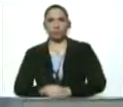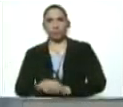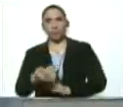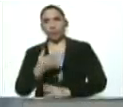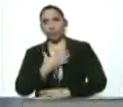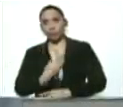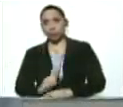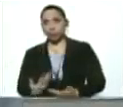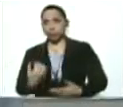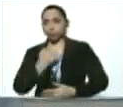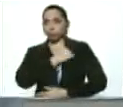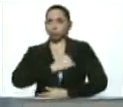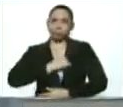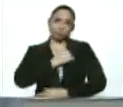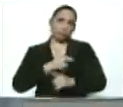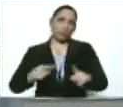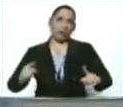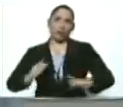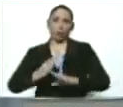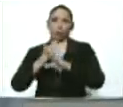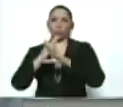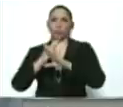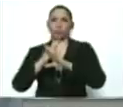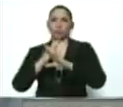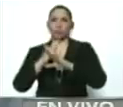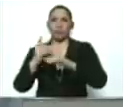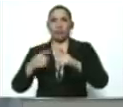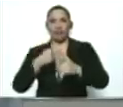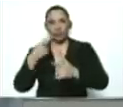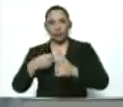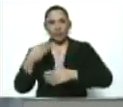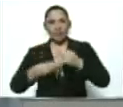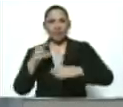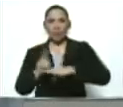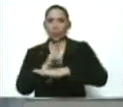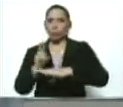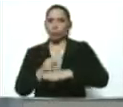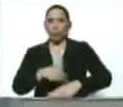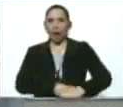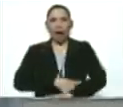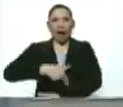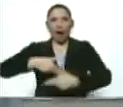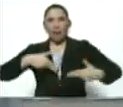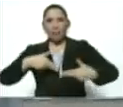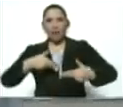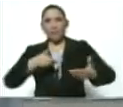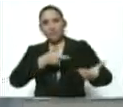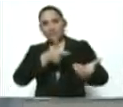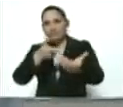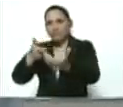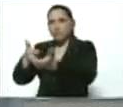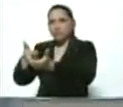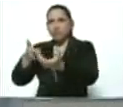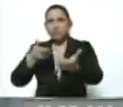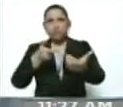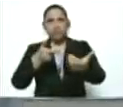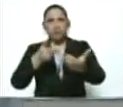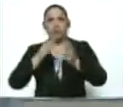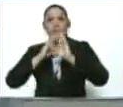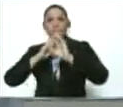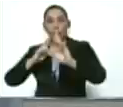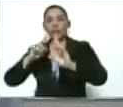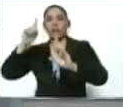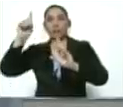Lamentablemente, para la contención optaron por hacer uso de armas de fuego, recibiendo respuesta también